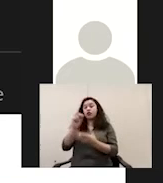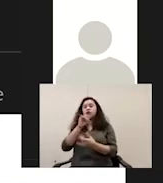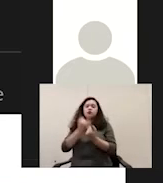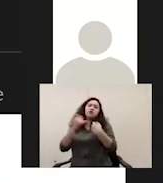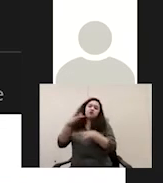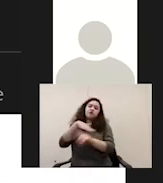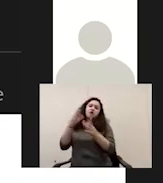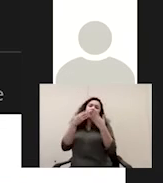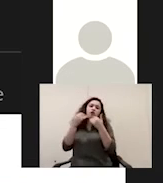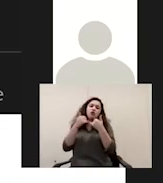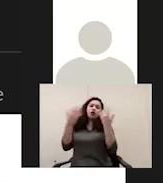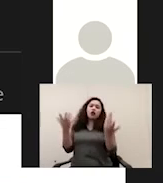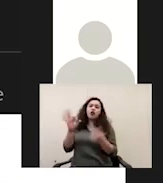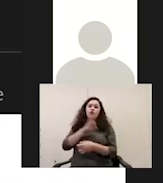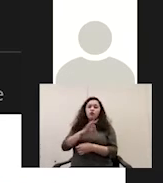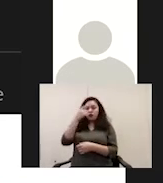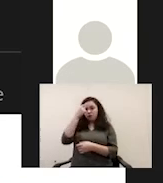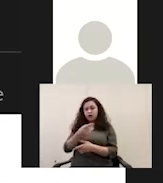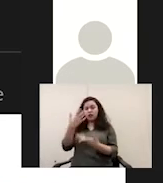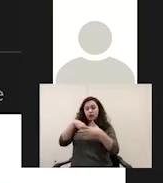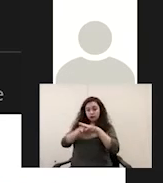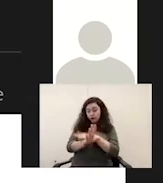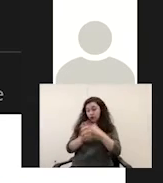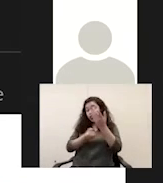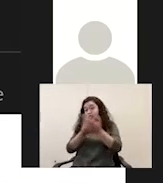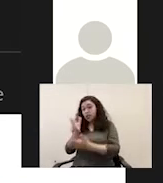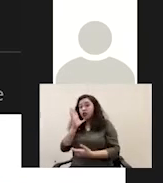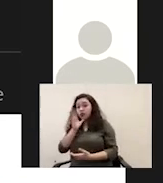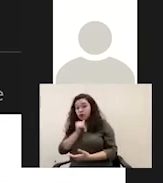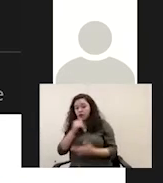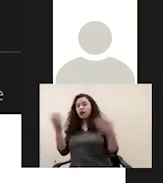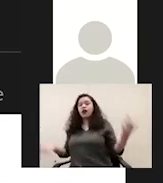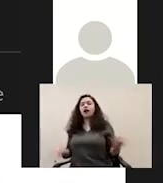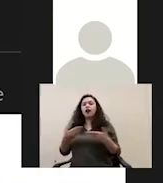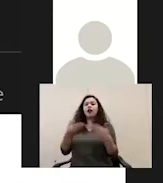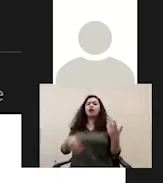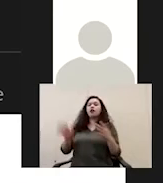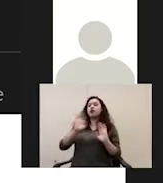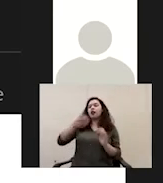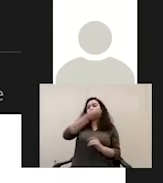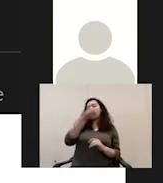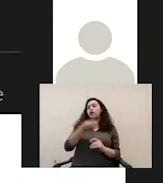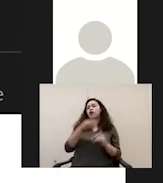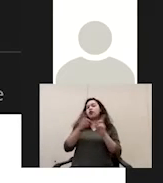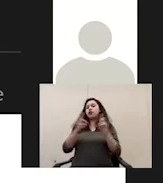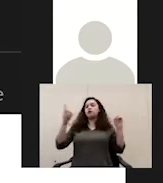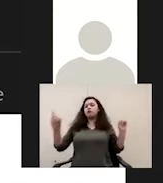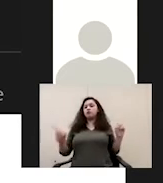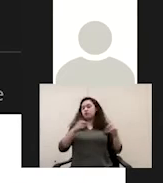no hay posibilidad de hacer una entrada y una salida, pues entonces que sea ordenado y que sea guardando la sana